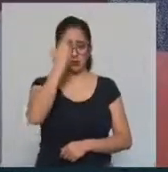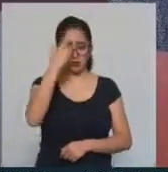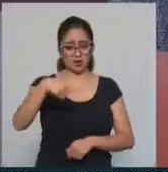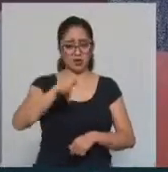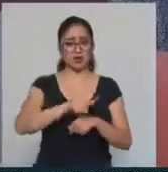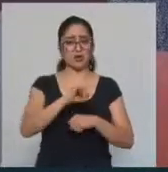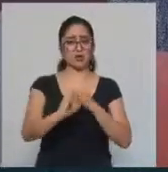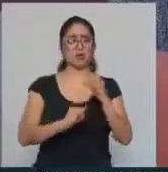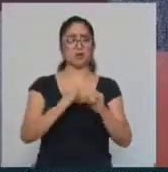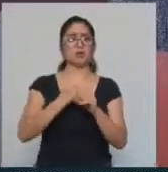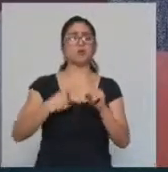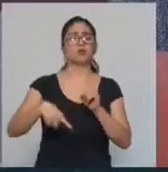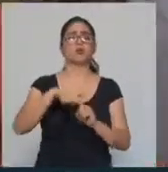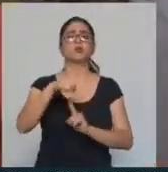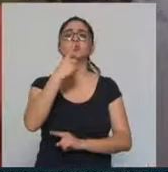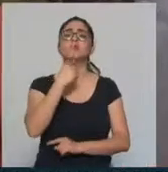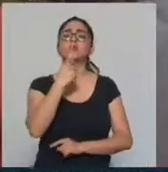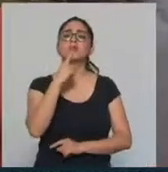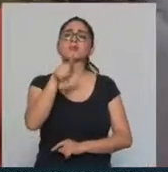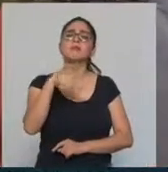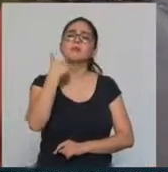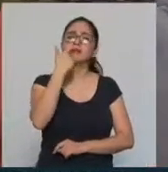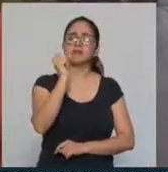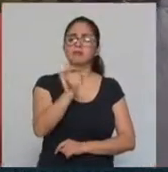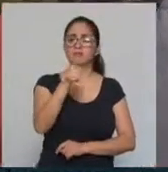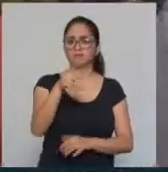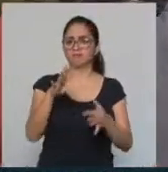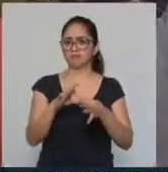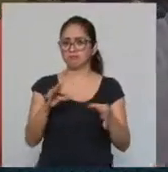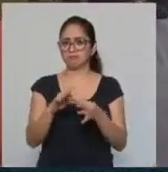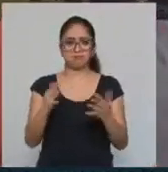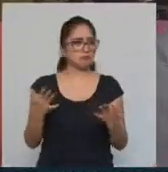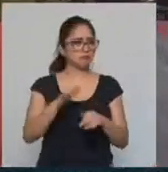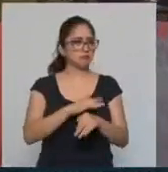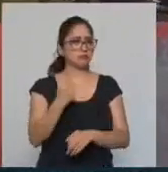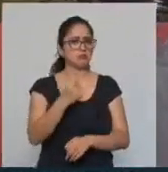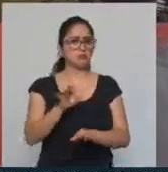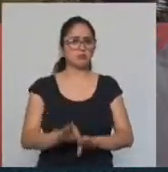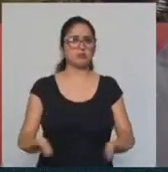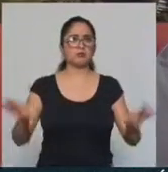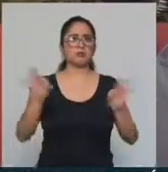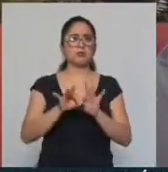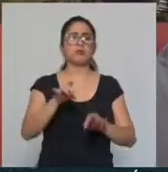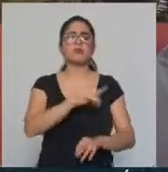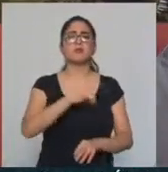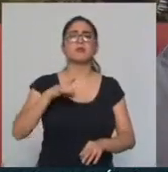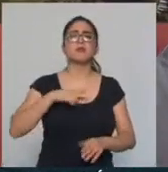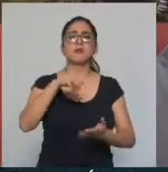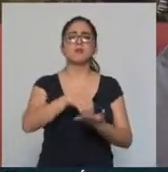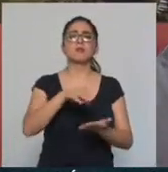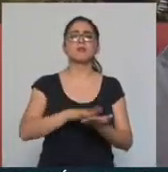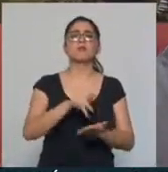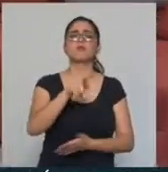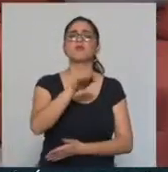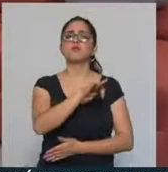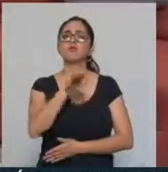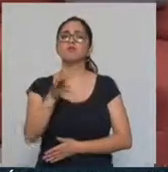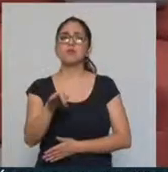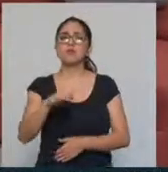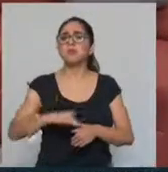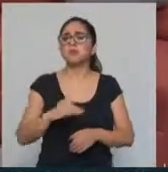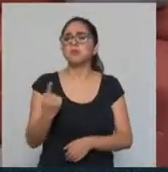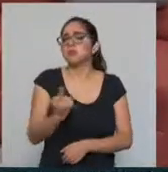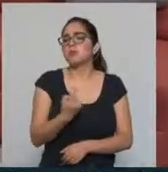de la Cruz Roja. Y yo quisiera que tú nos platicaras por qué es tan importante realzar esta fecha, por qué existe